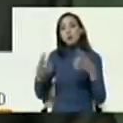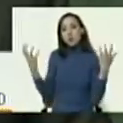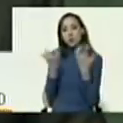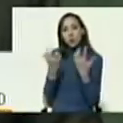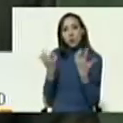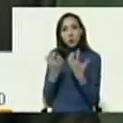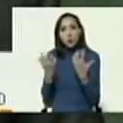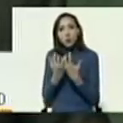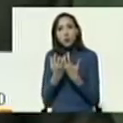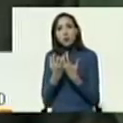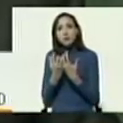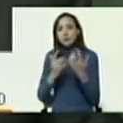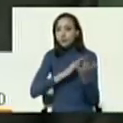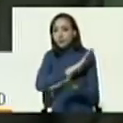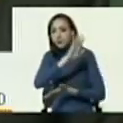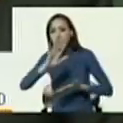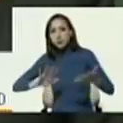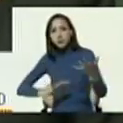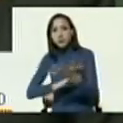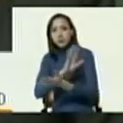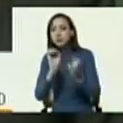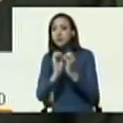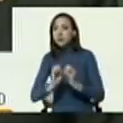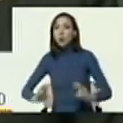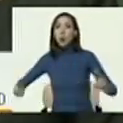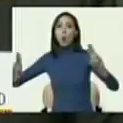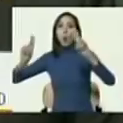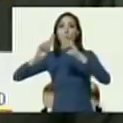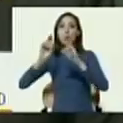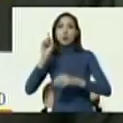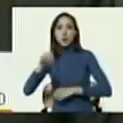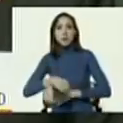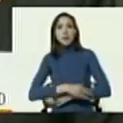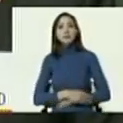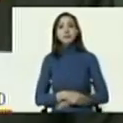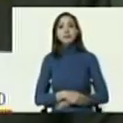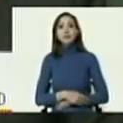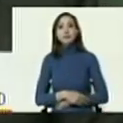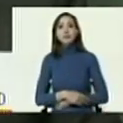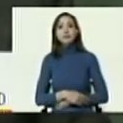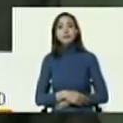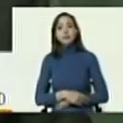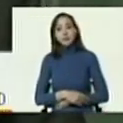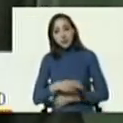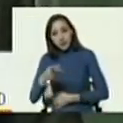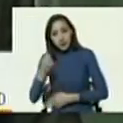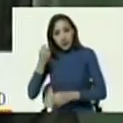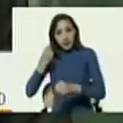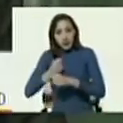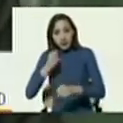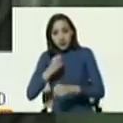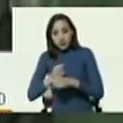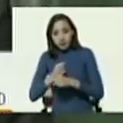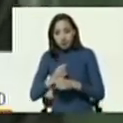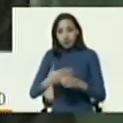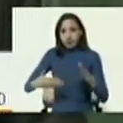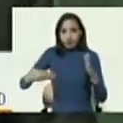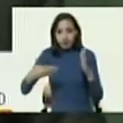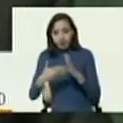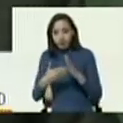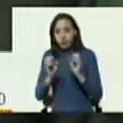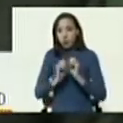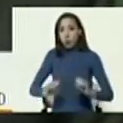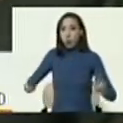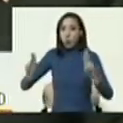afrenta contra las Naciones Unidas, empañando el desempeño de esta organización y el logro de sus